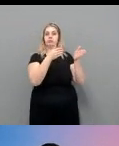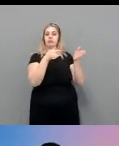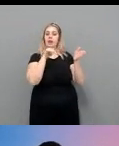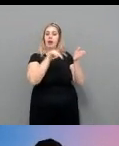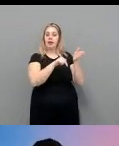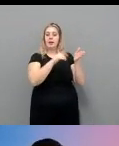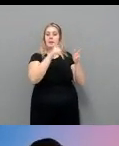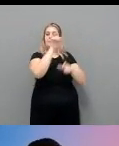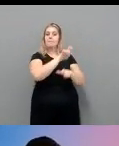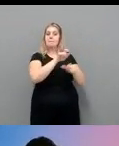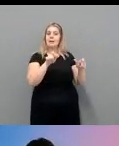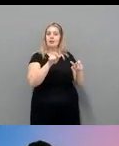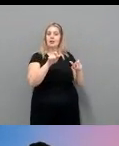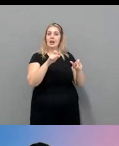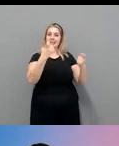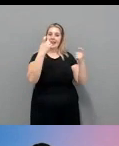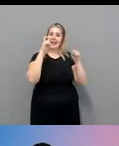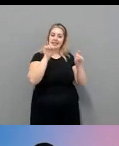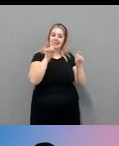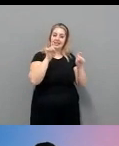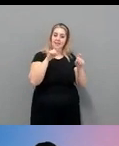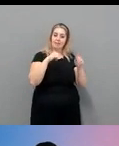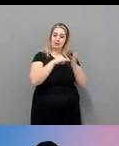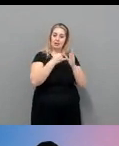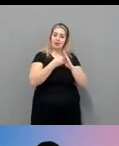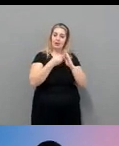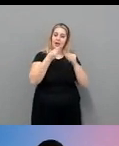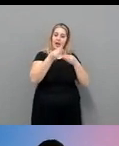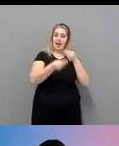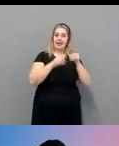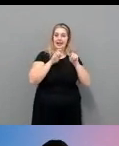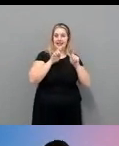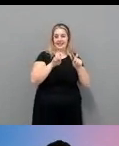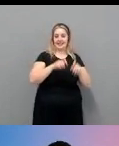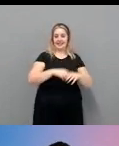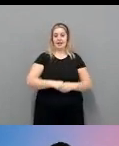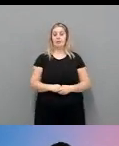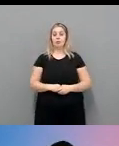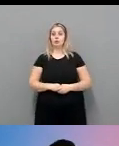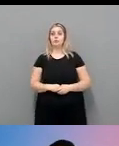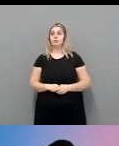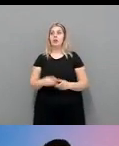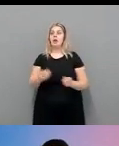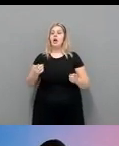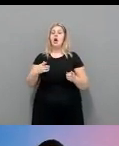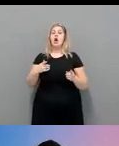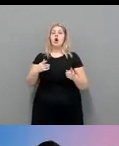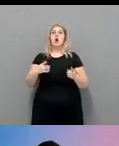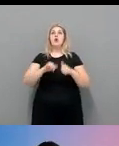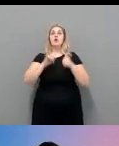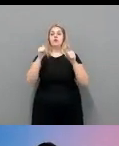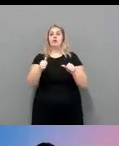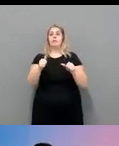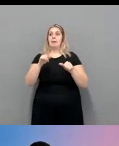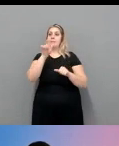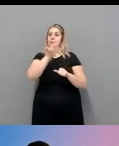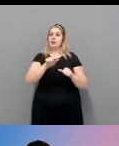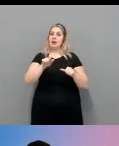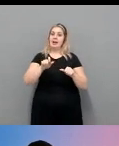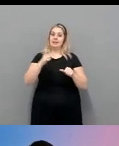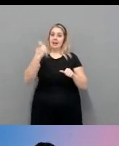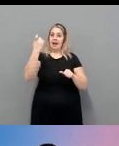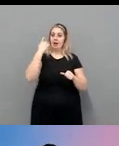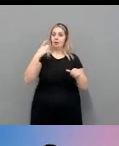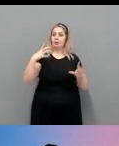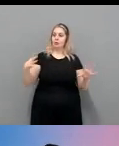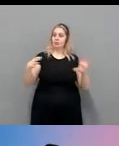en las personas que enseñamos a usar esa tecnología de apoyo. La forma en la que nos vinculamos con nuestros aprendices y cómo